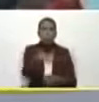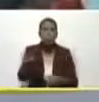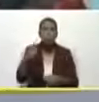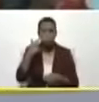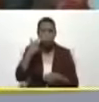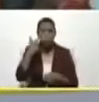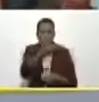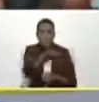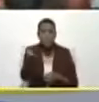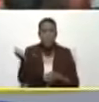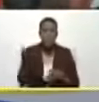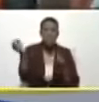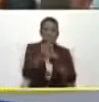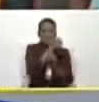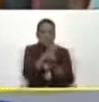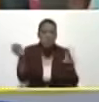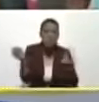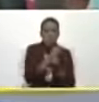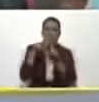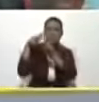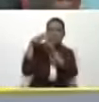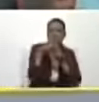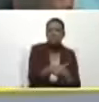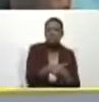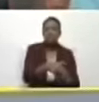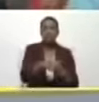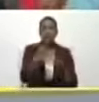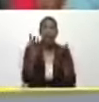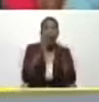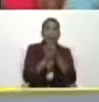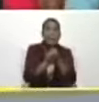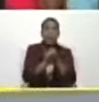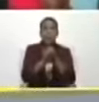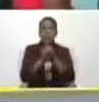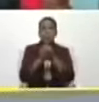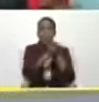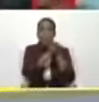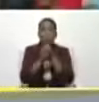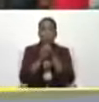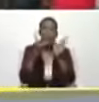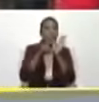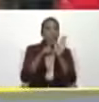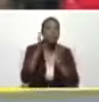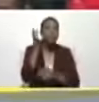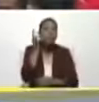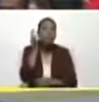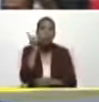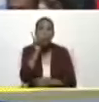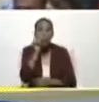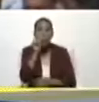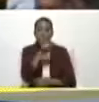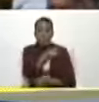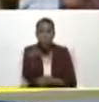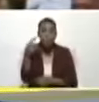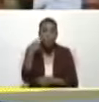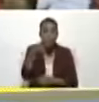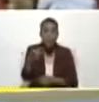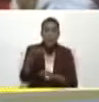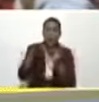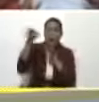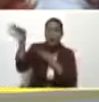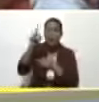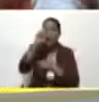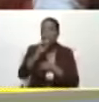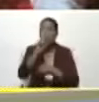vi torturado a compañeros amigos de unos amigas por allá en los